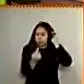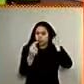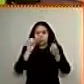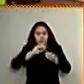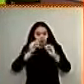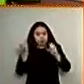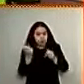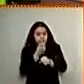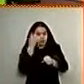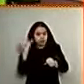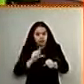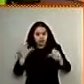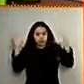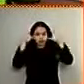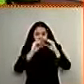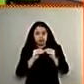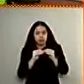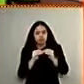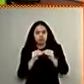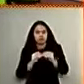noche